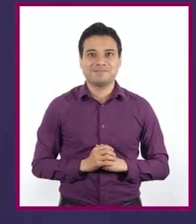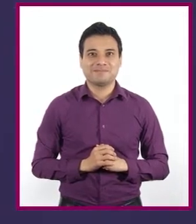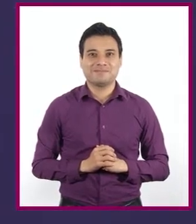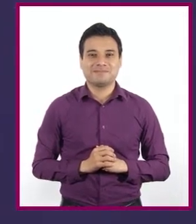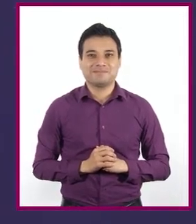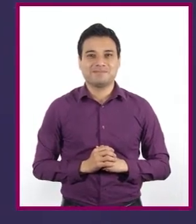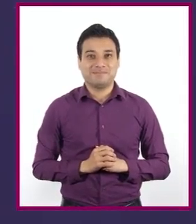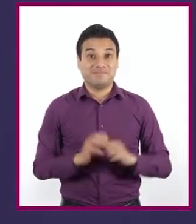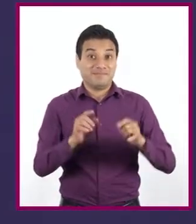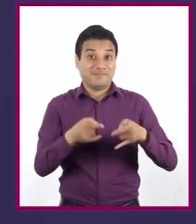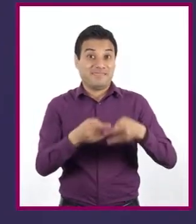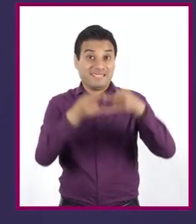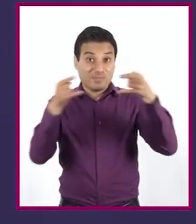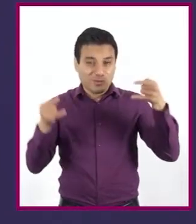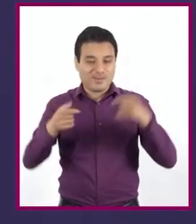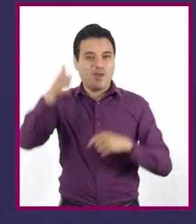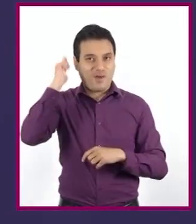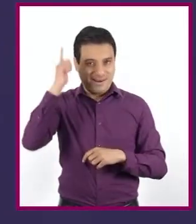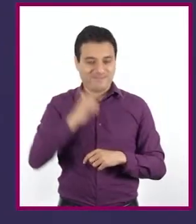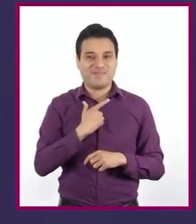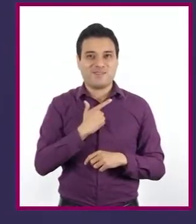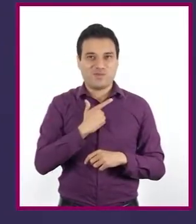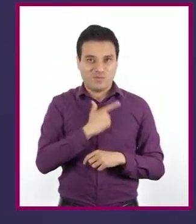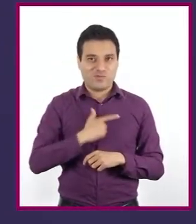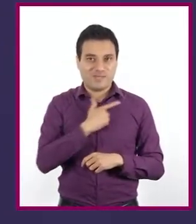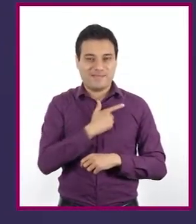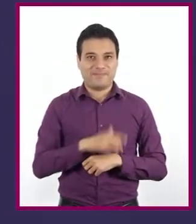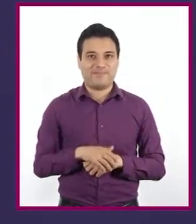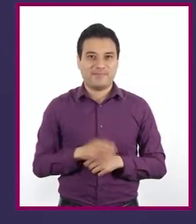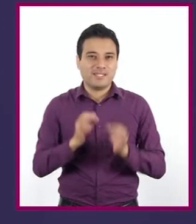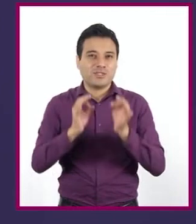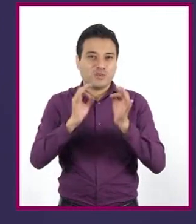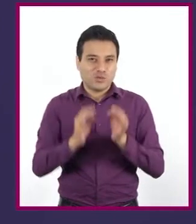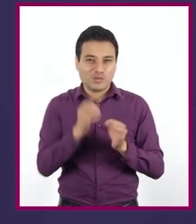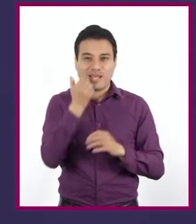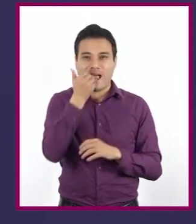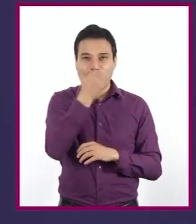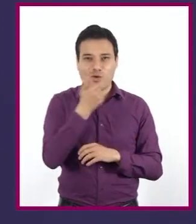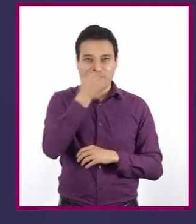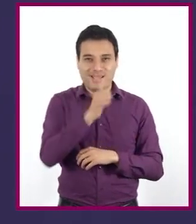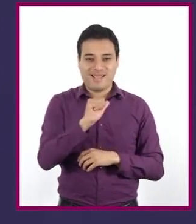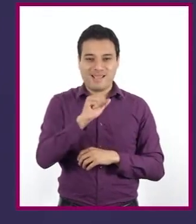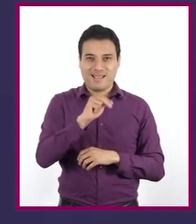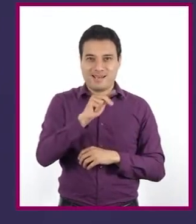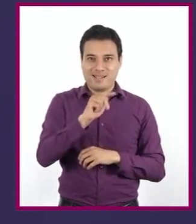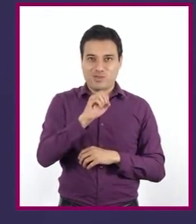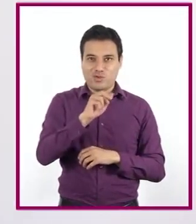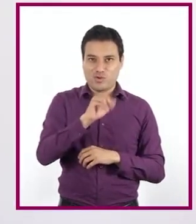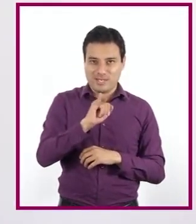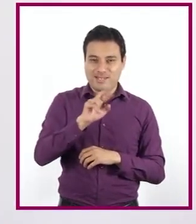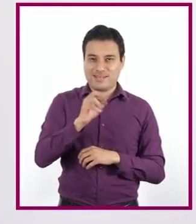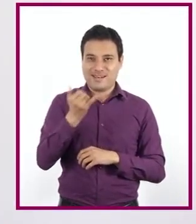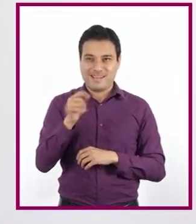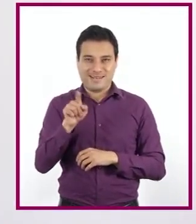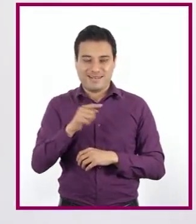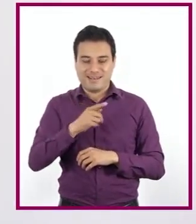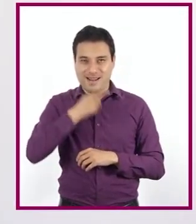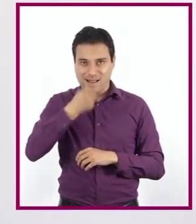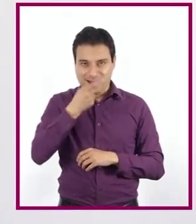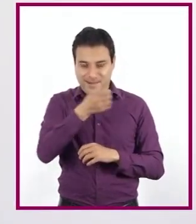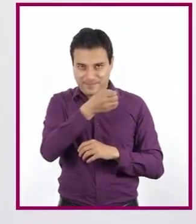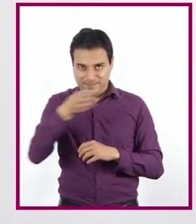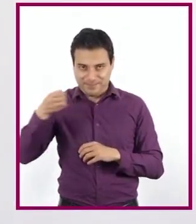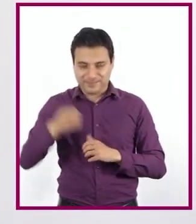Espero que les haya gustado esta narración realizada en voz del alumno Anthony Rey Hernández Morales. Basados en nuestro